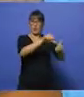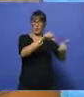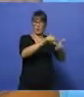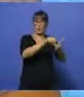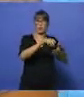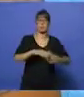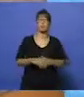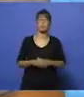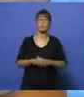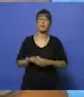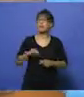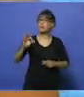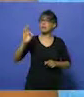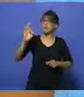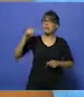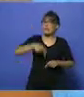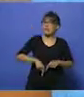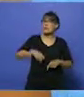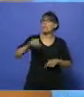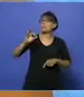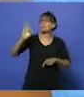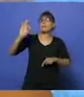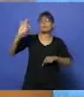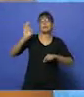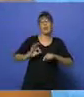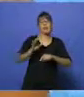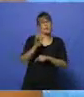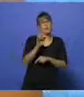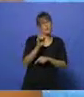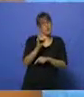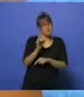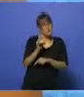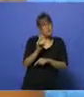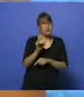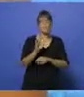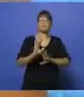que en un año difícil tenemos que reconocer que los resultados son